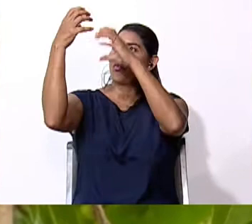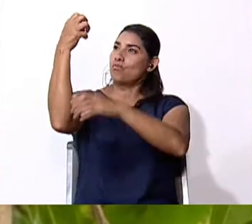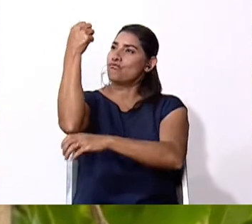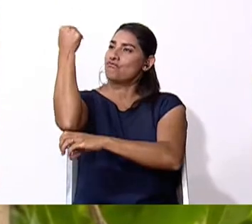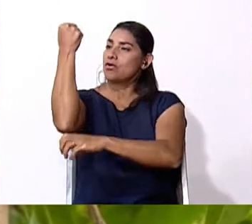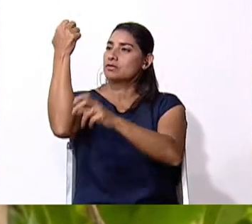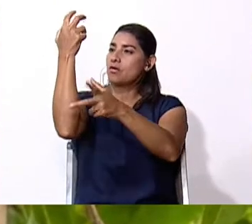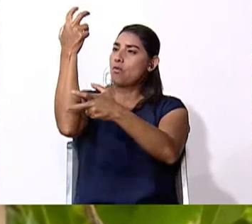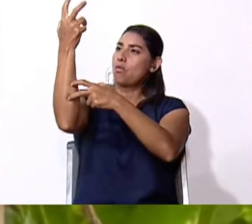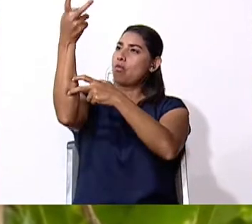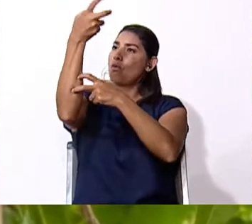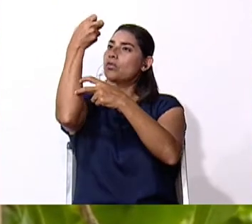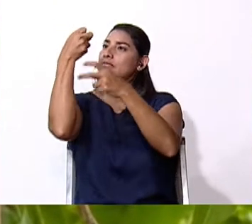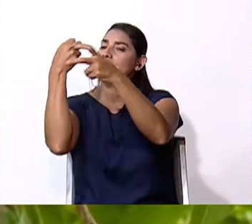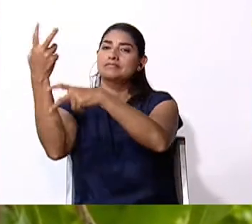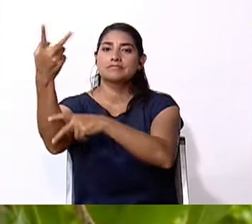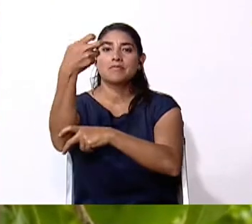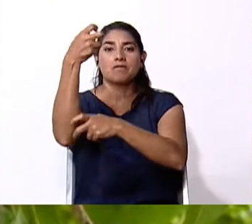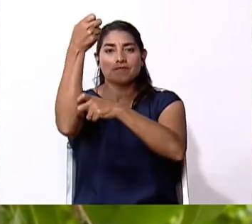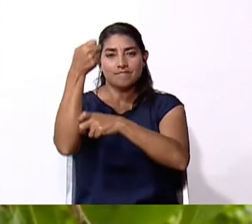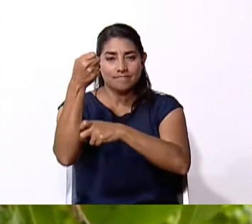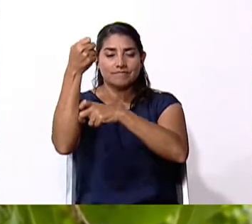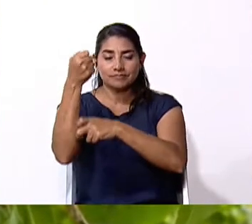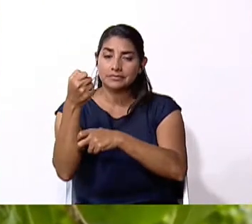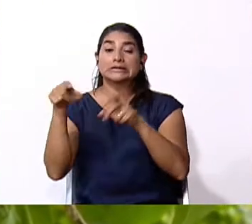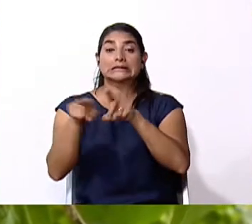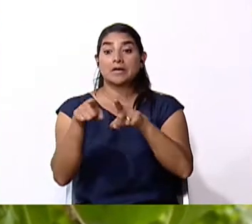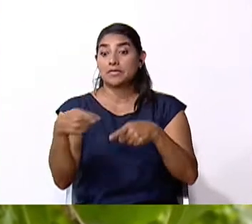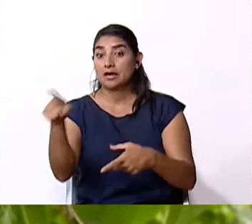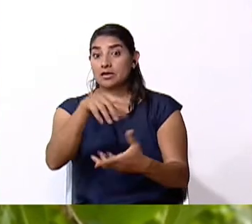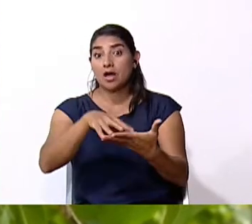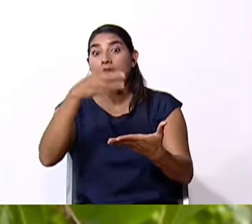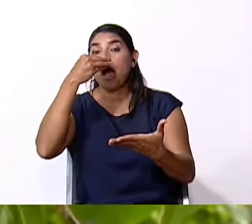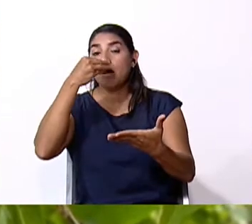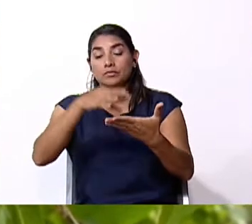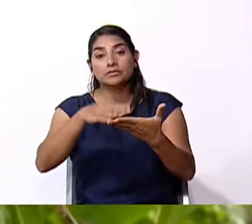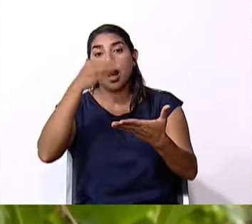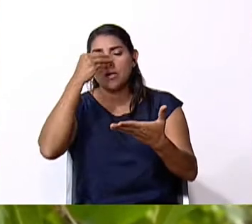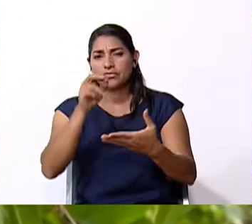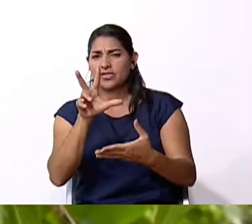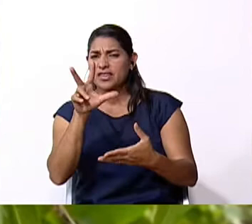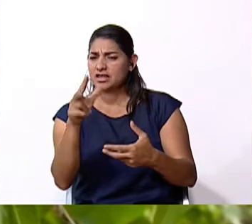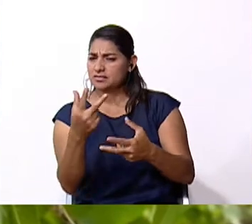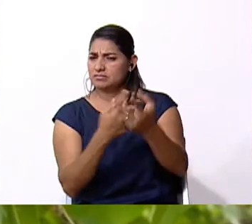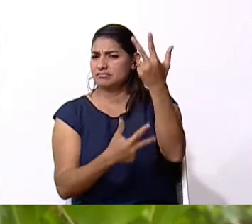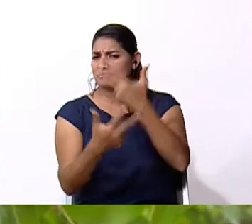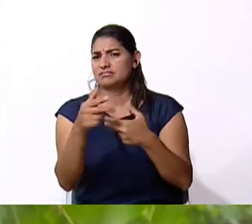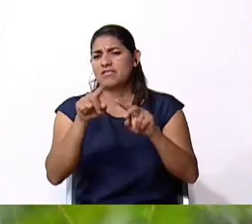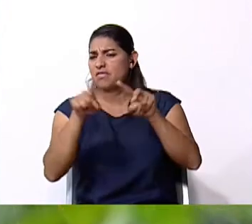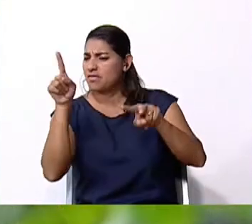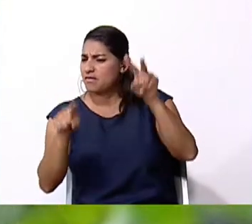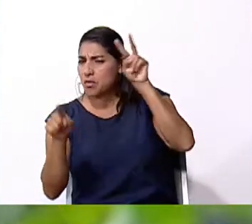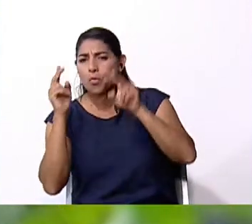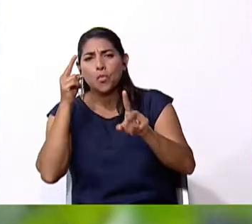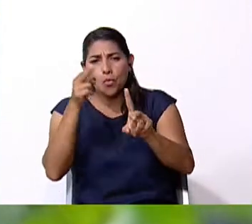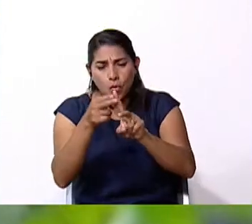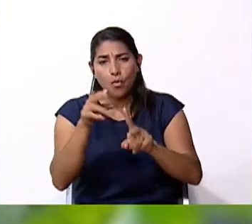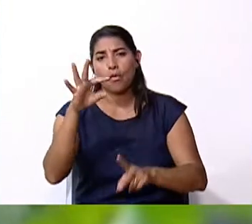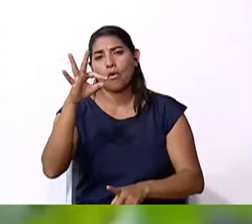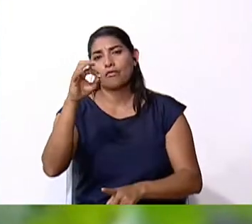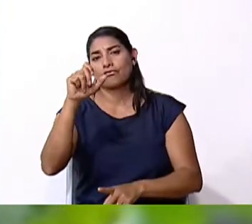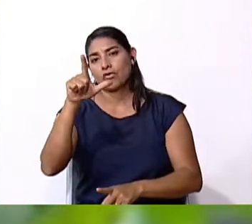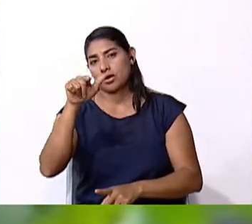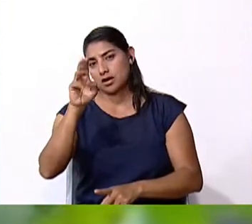y agarrar cualquier objeto necesario. La alimentación de los perezosos de 3 dedos no es muy variada. Son